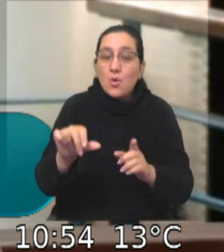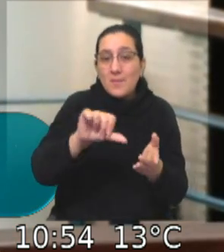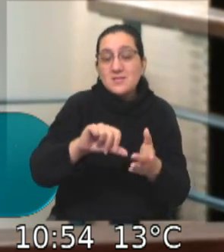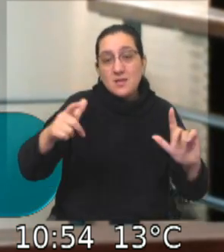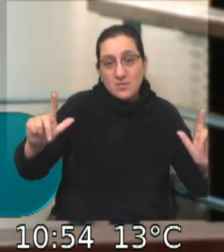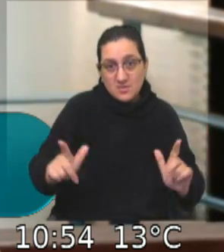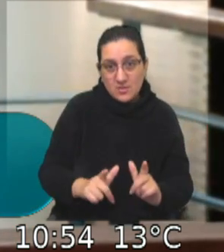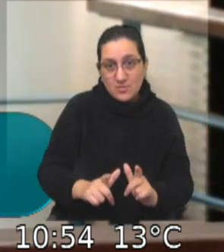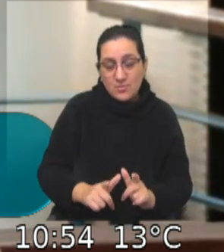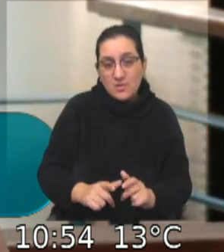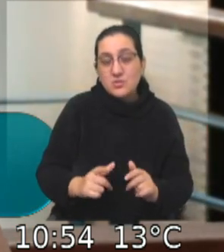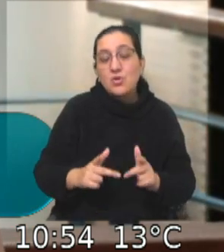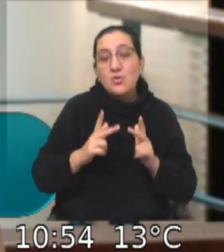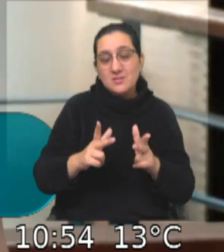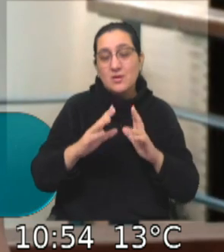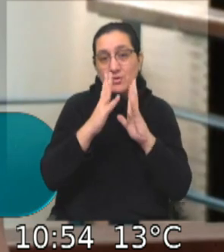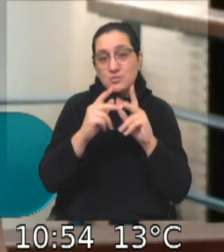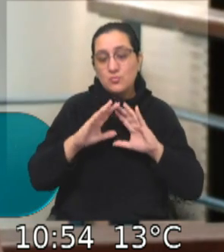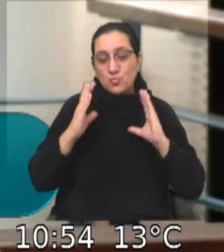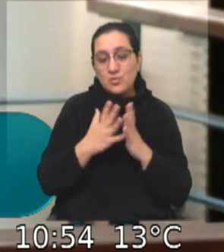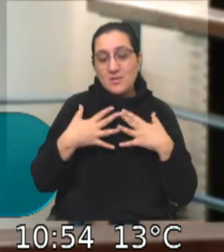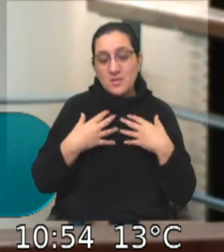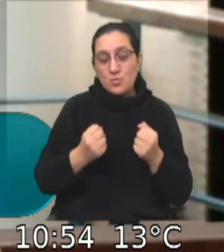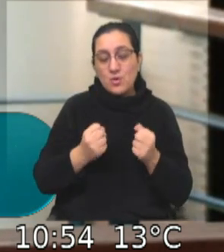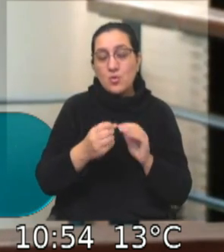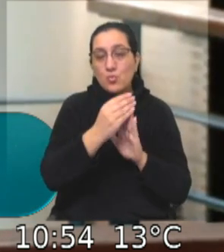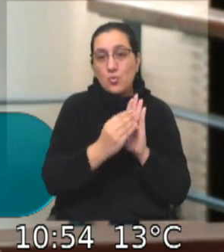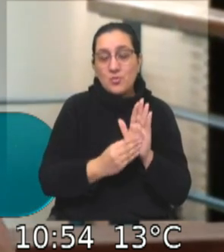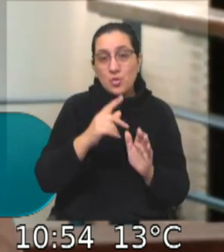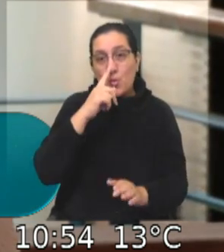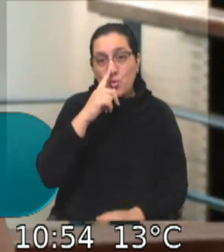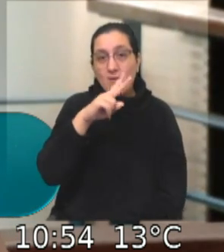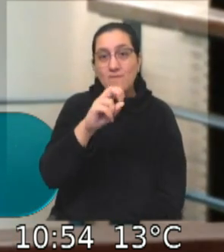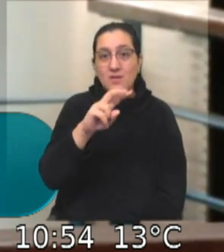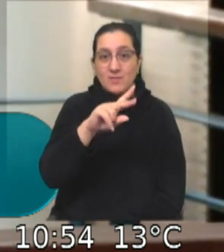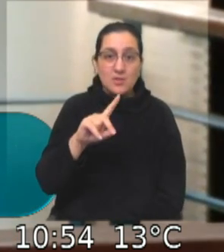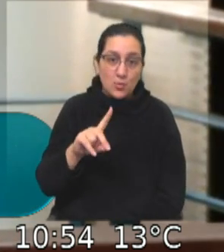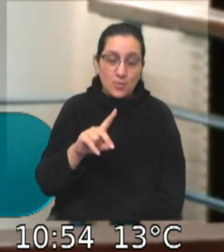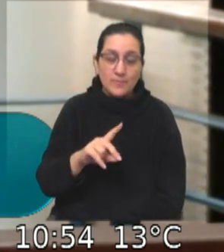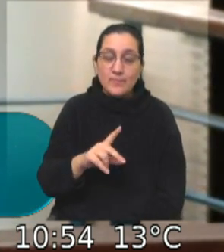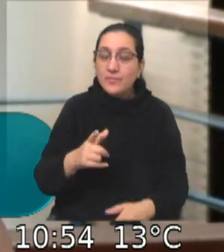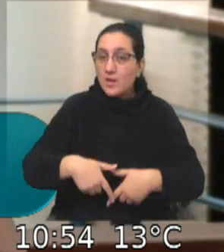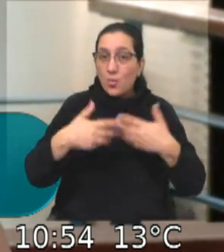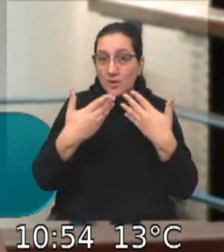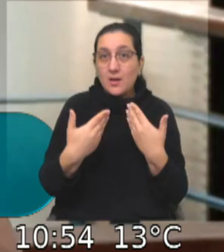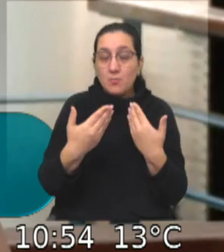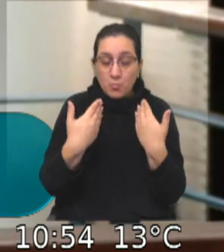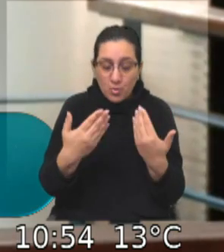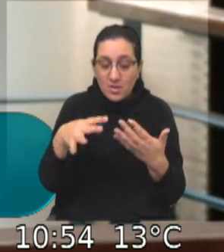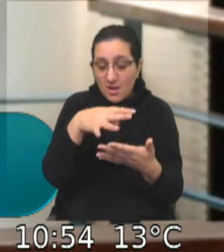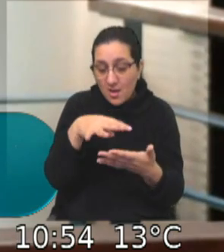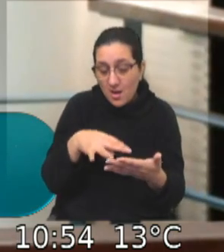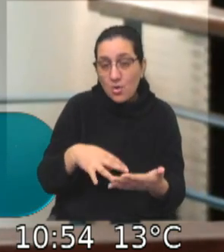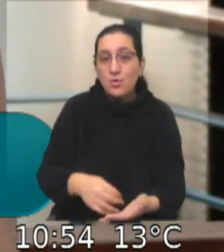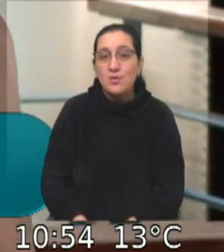descendido. Eso lo dice la OMS en un documento de junio del 2021 que cualquier televidente lo puede descargar y leer por sus